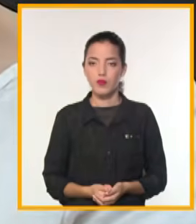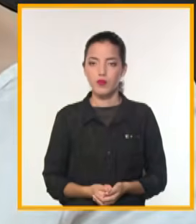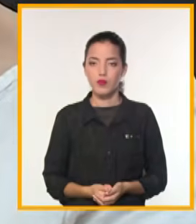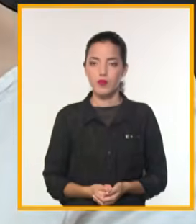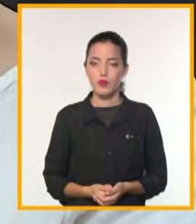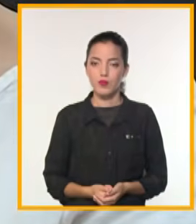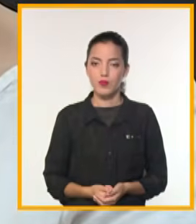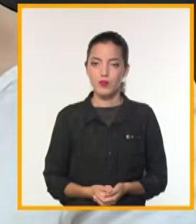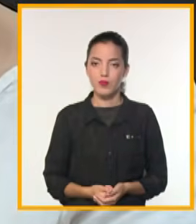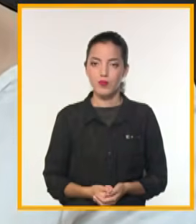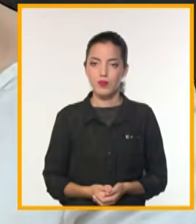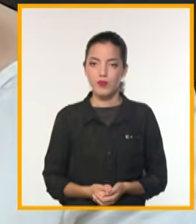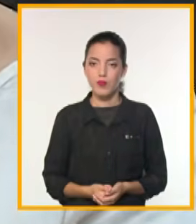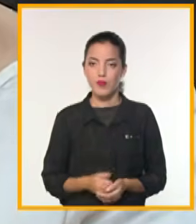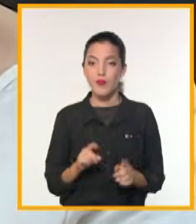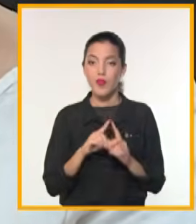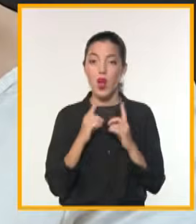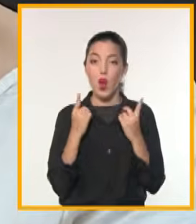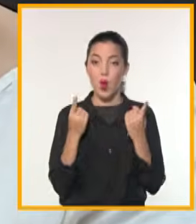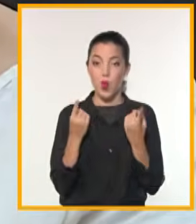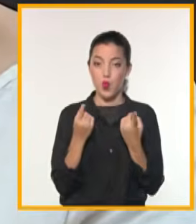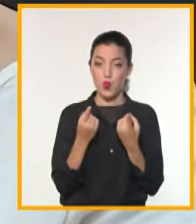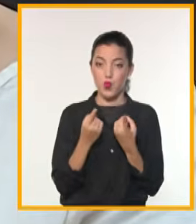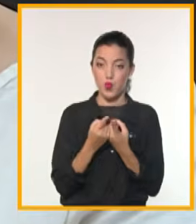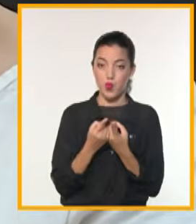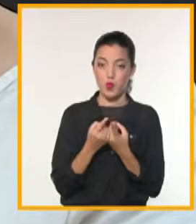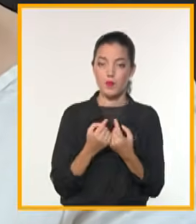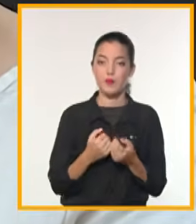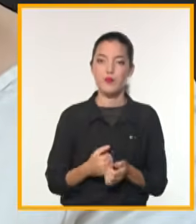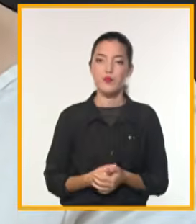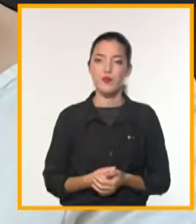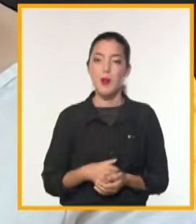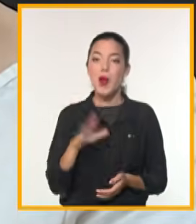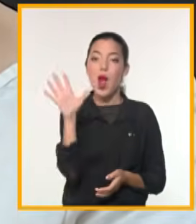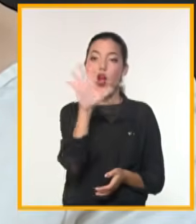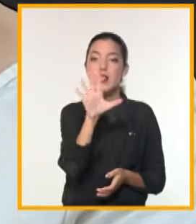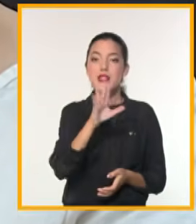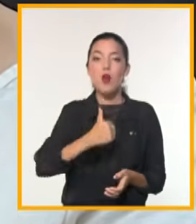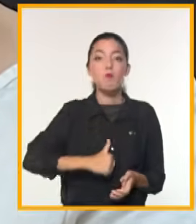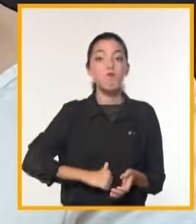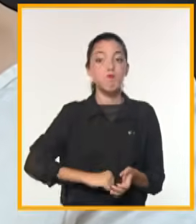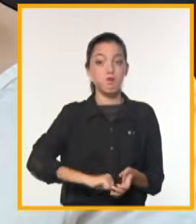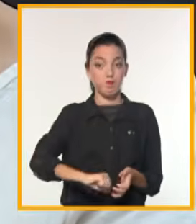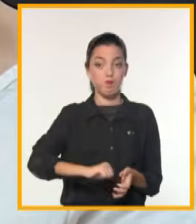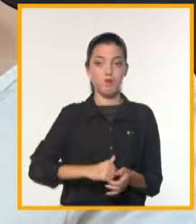Para nosotros, en sentido general, para los 5 hijos,